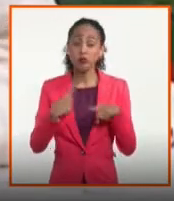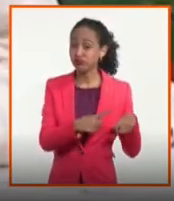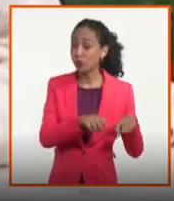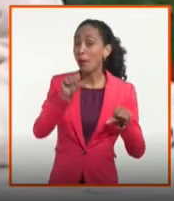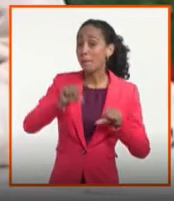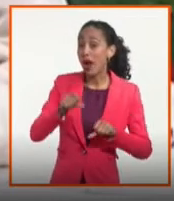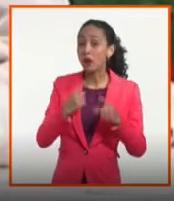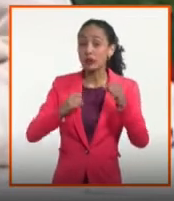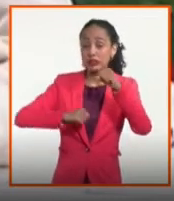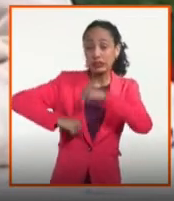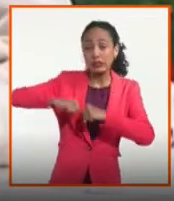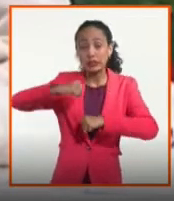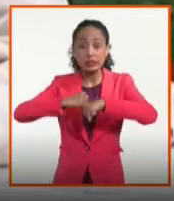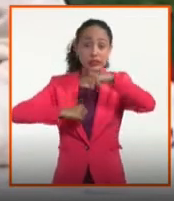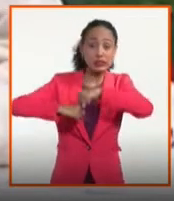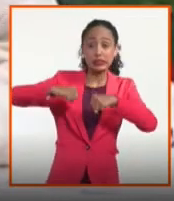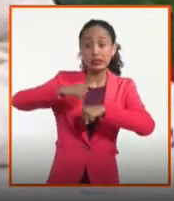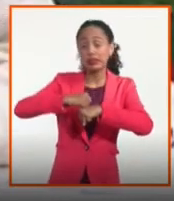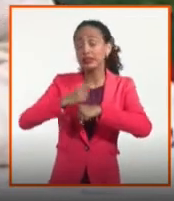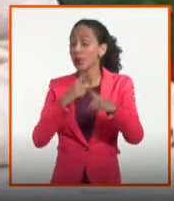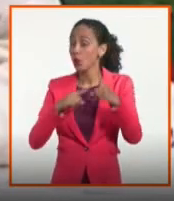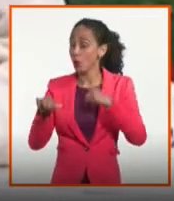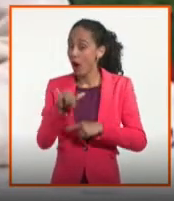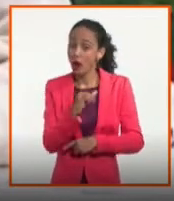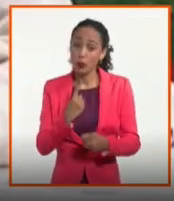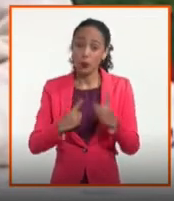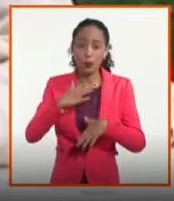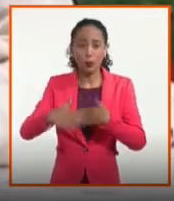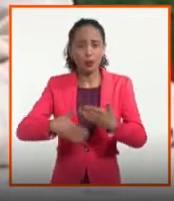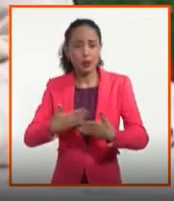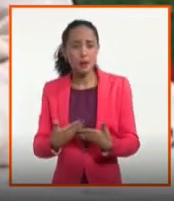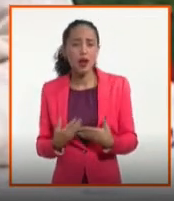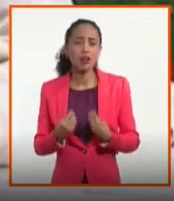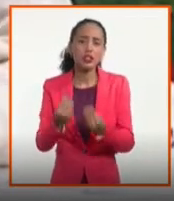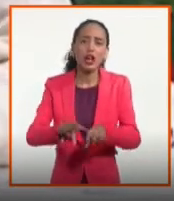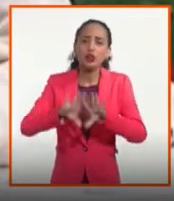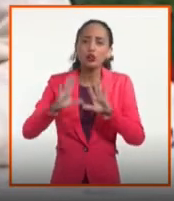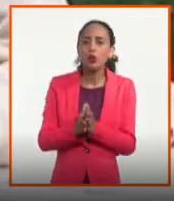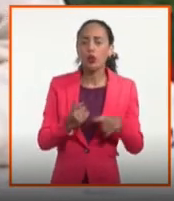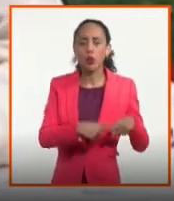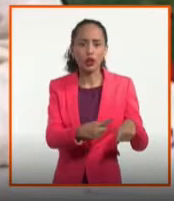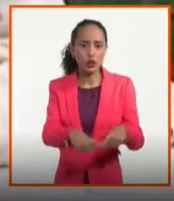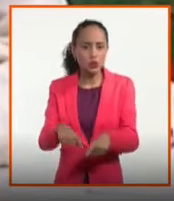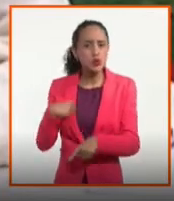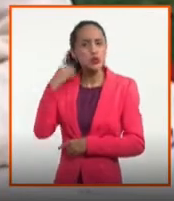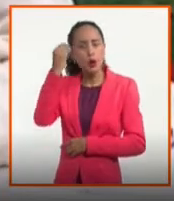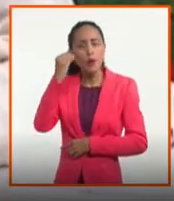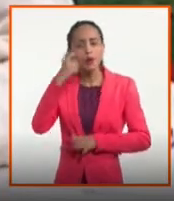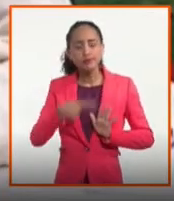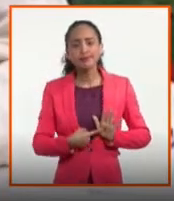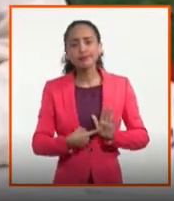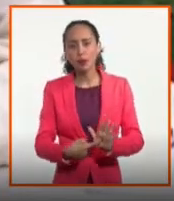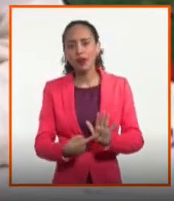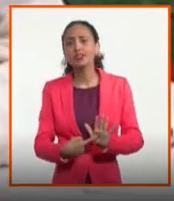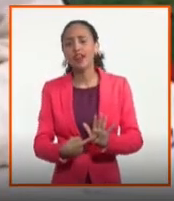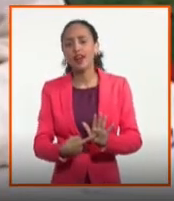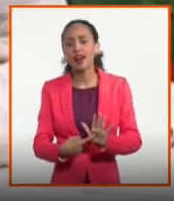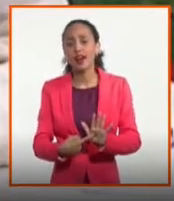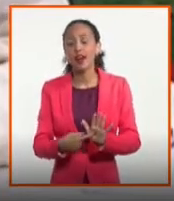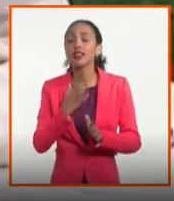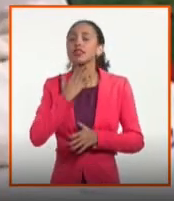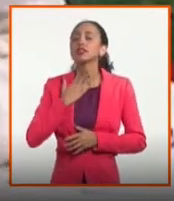fuimos acomodando poner todos los recursos yo creo que eso demuestra la voluntad política de un estado que se ocupa de su